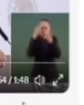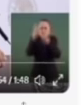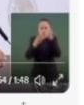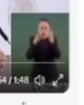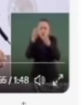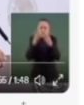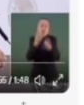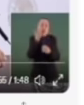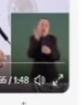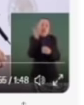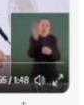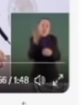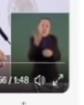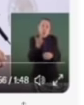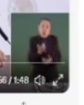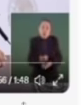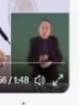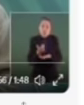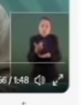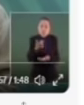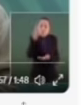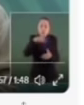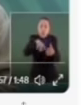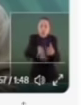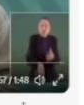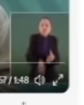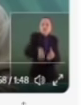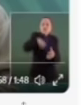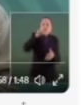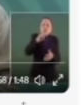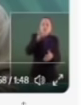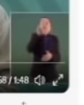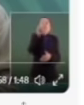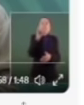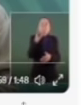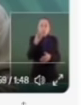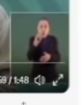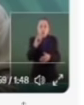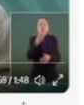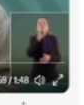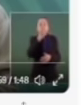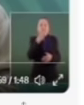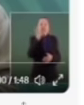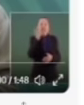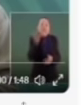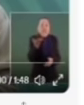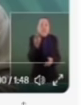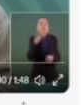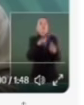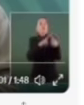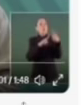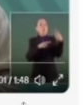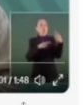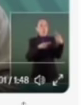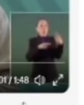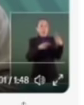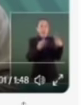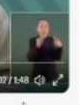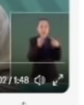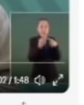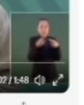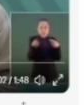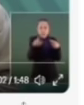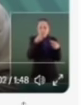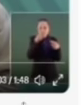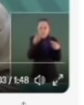y querer invertir para extraer litio y una de ellas es a la que haces